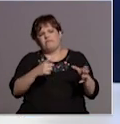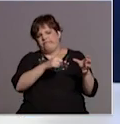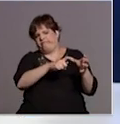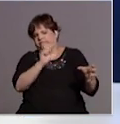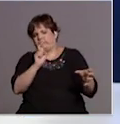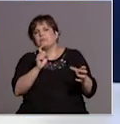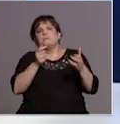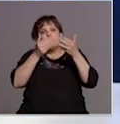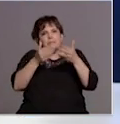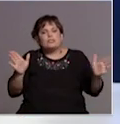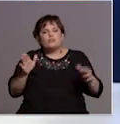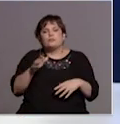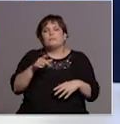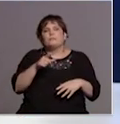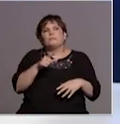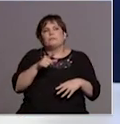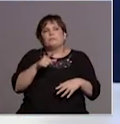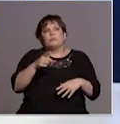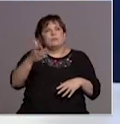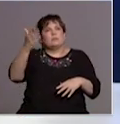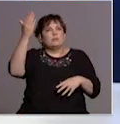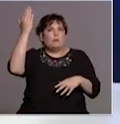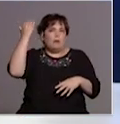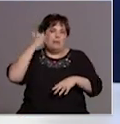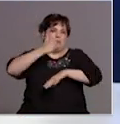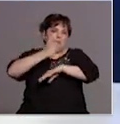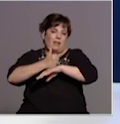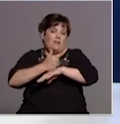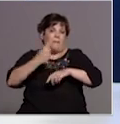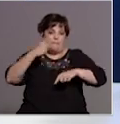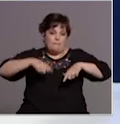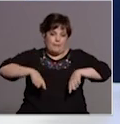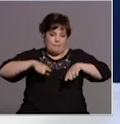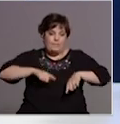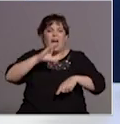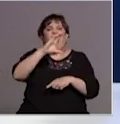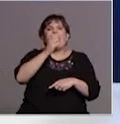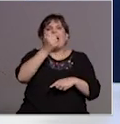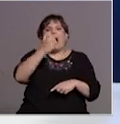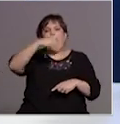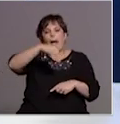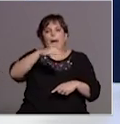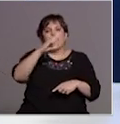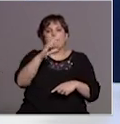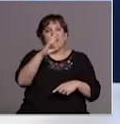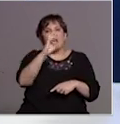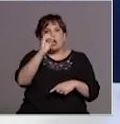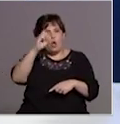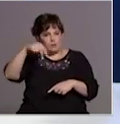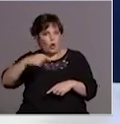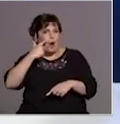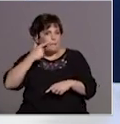unido se inició durante el ejercicio de david cameron como primer ministro